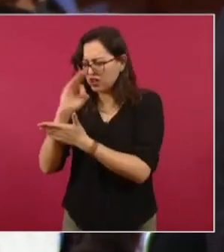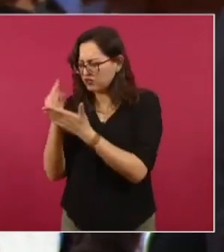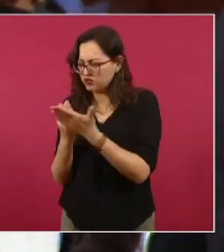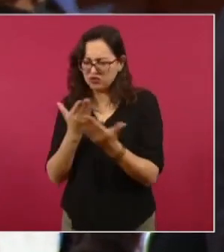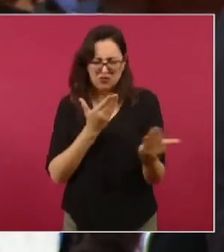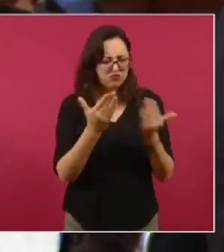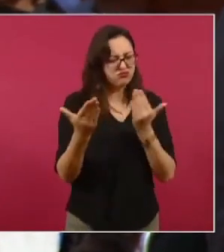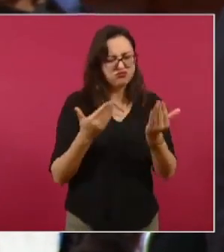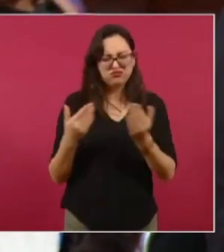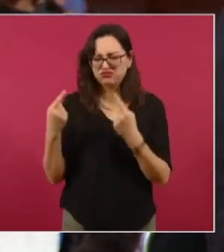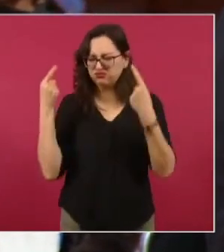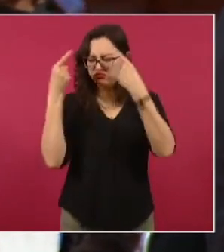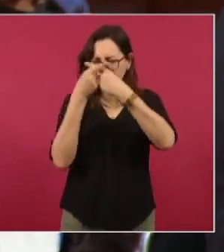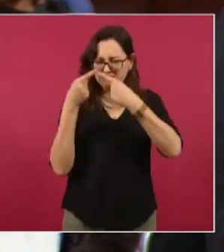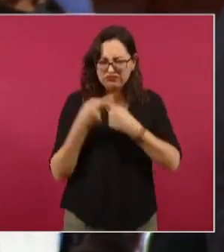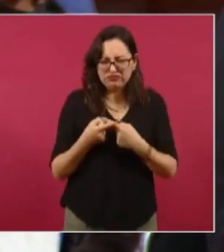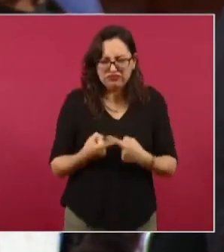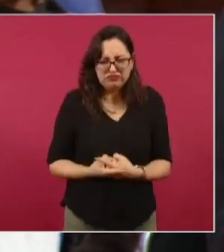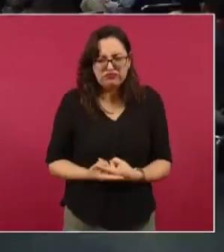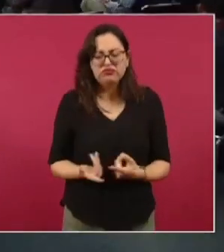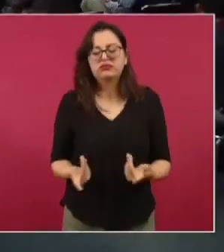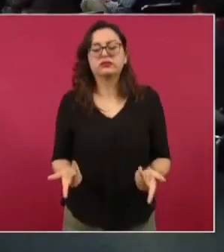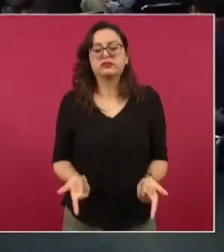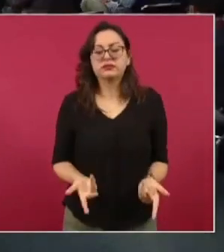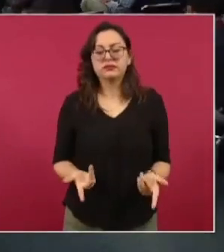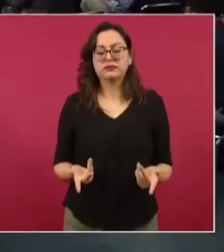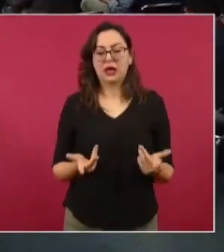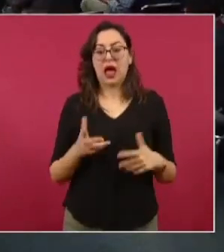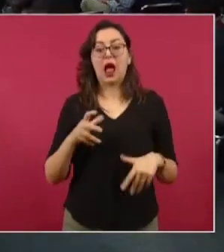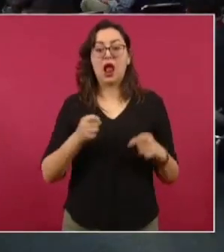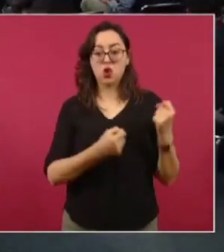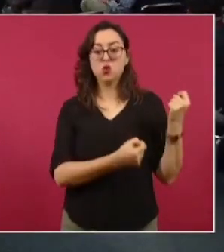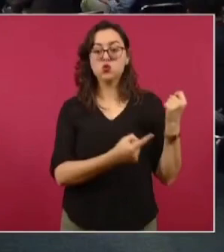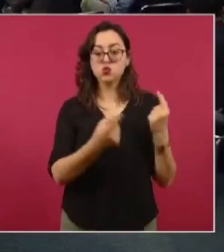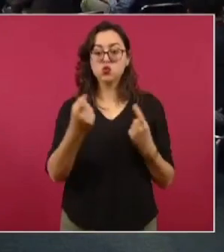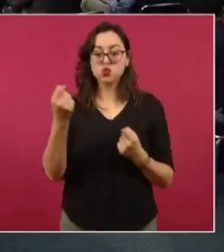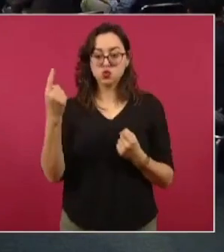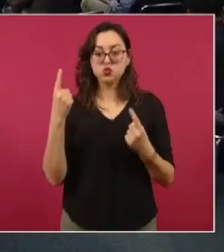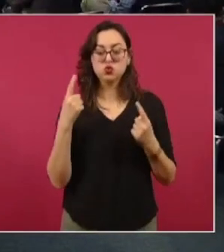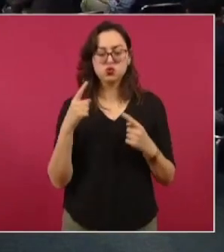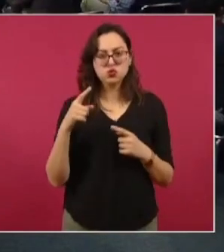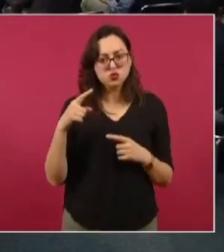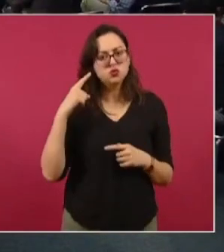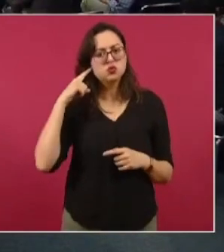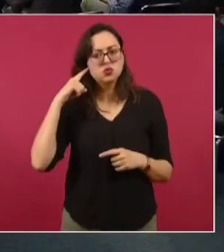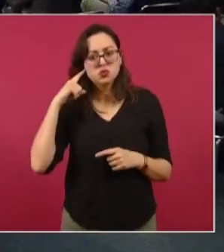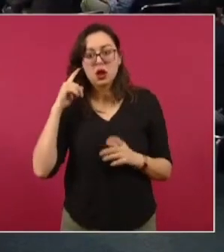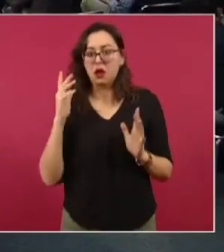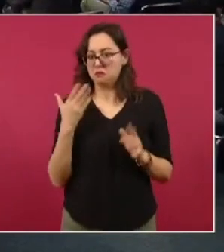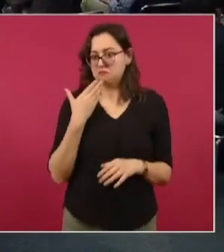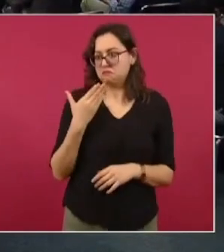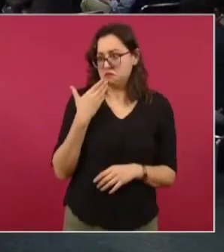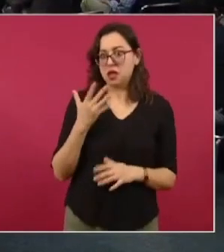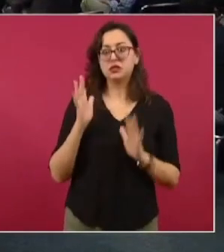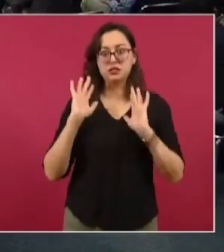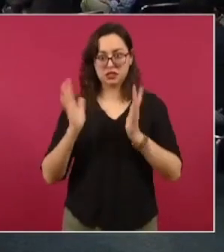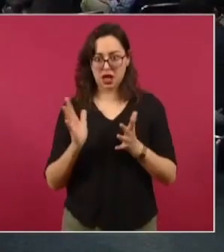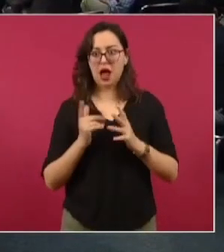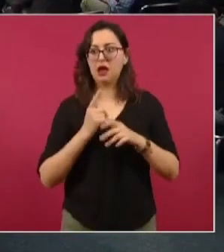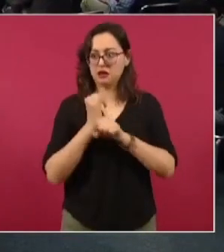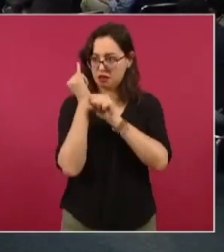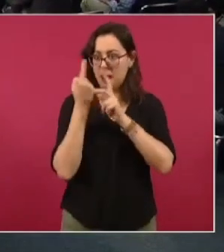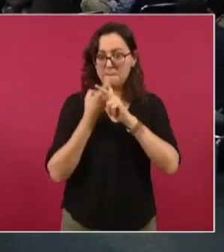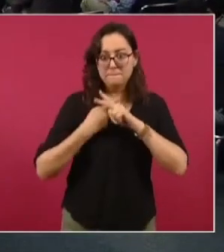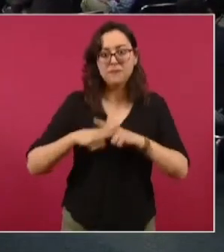faltantes entre otros hay voces que reconocen que bueno hay un buen inicio en esta investigación para aclarar